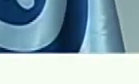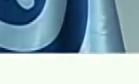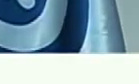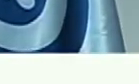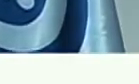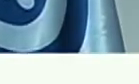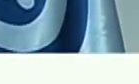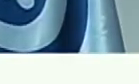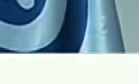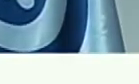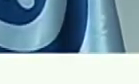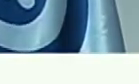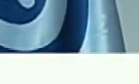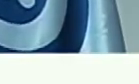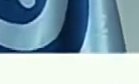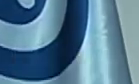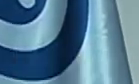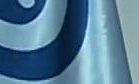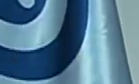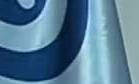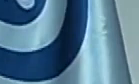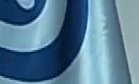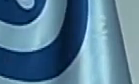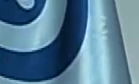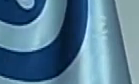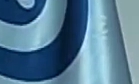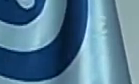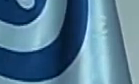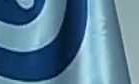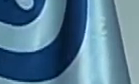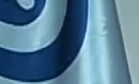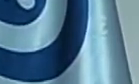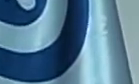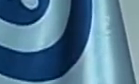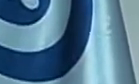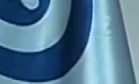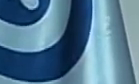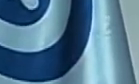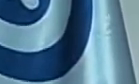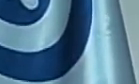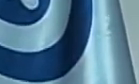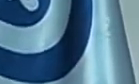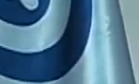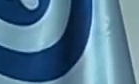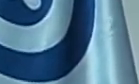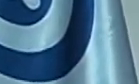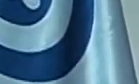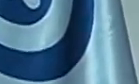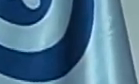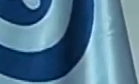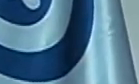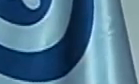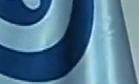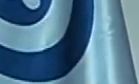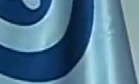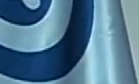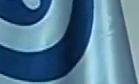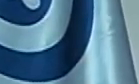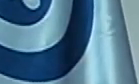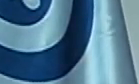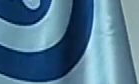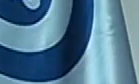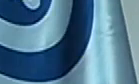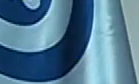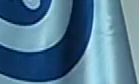conclusivas en materia de derechos humanos, particularmente en dos casos que han